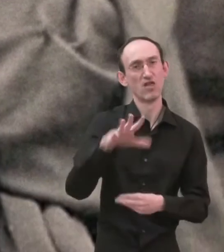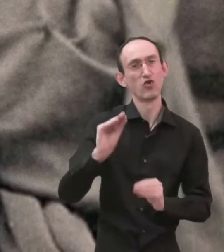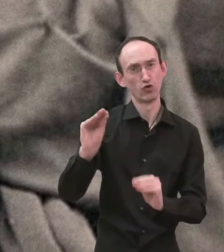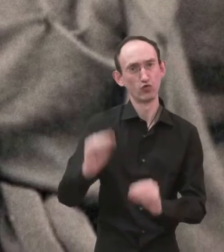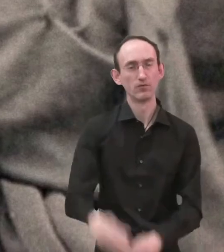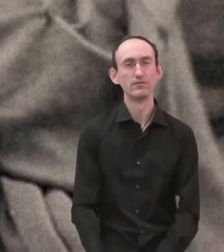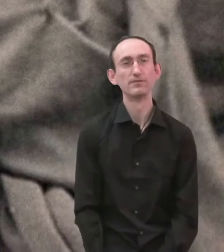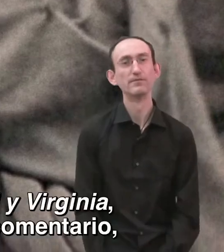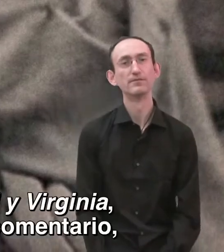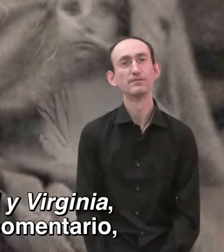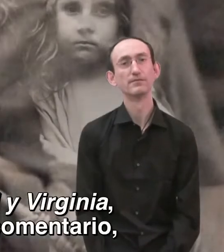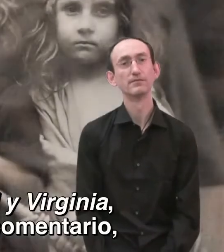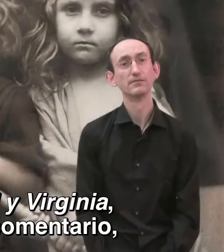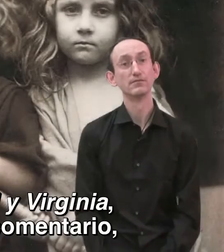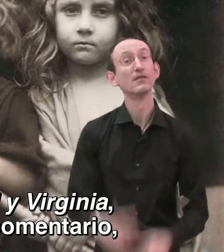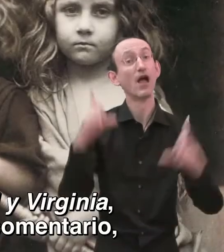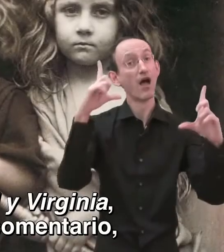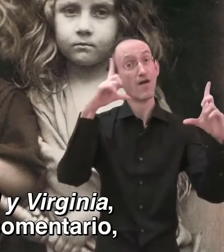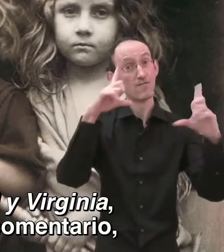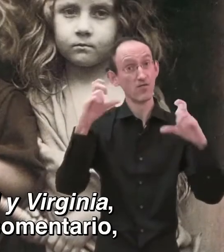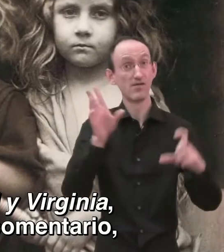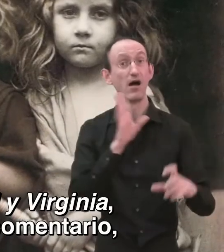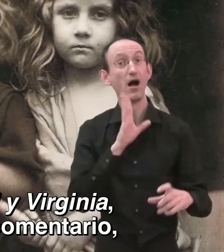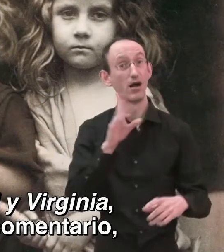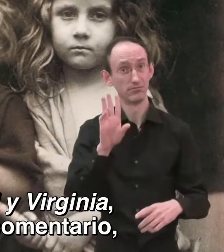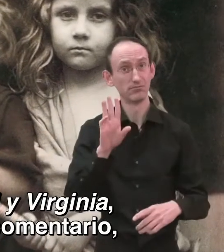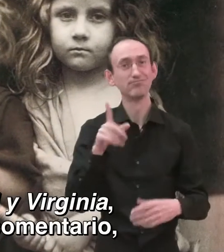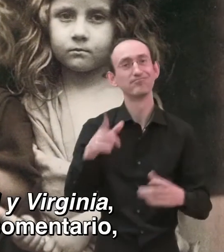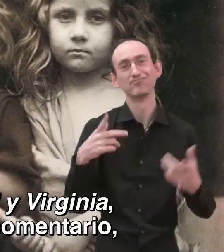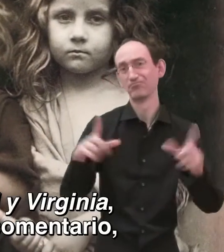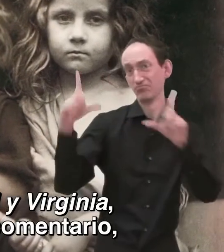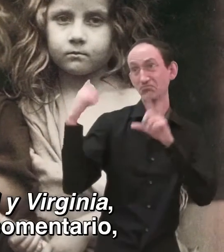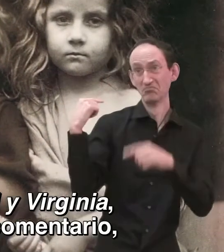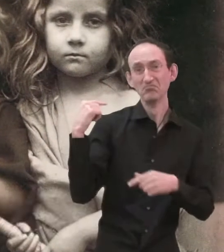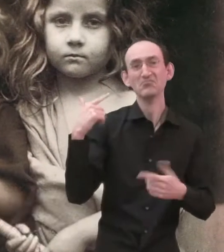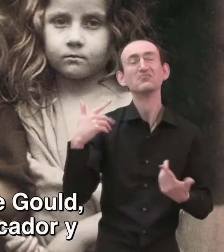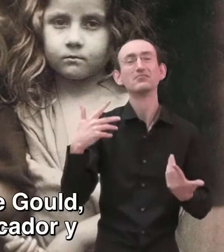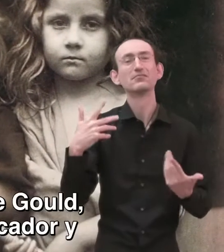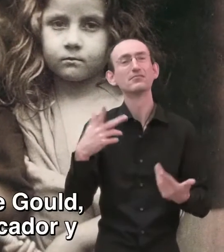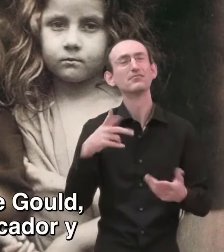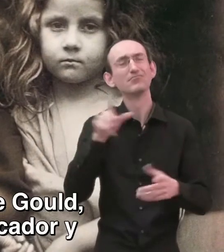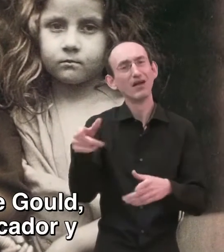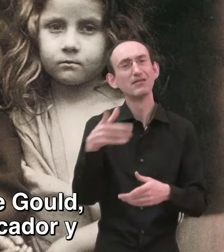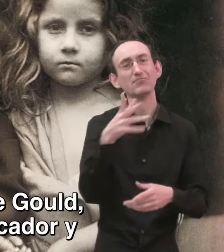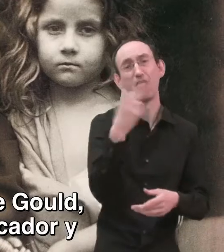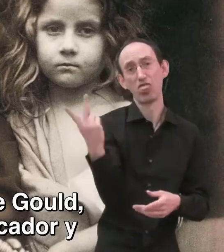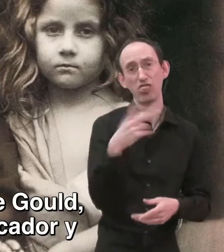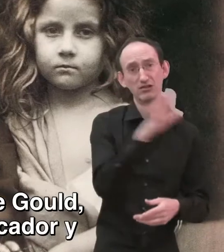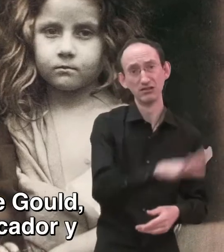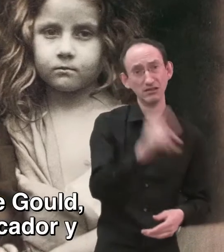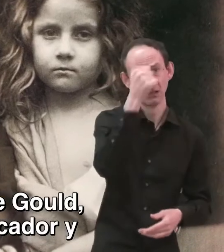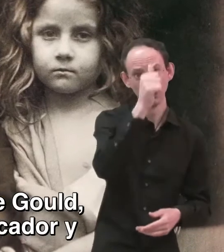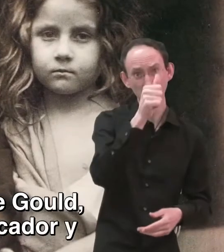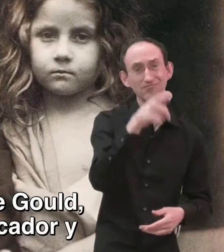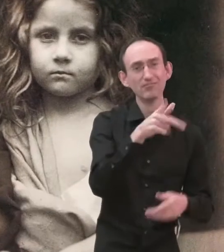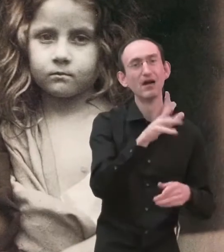1860. La fotografía Paul y Virginia, que preside este comentario, reúne a Freddie Gould,